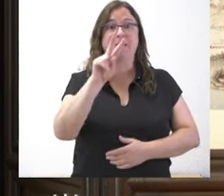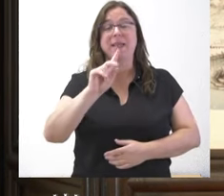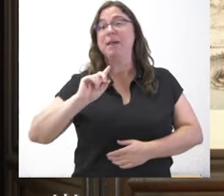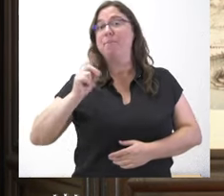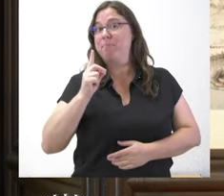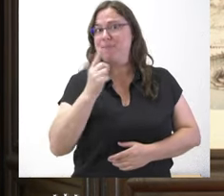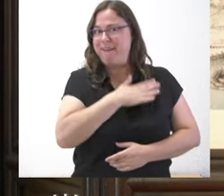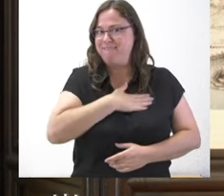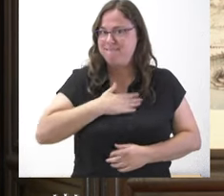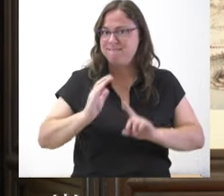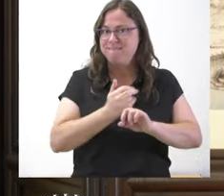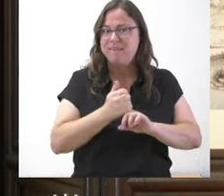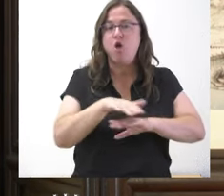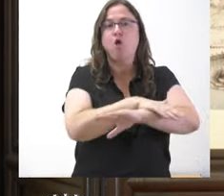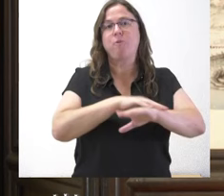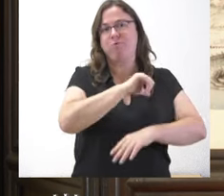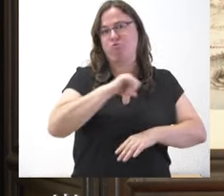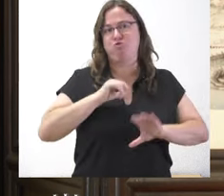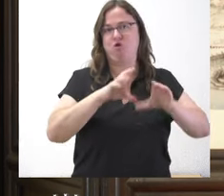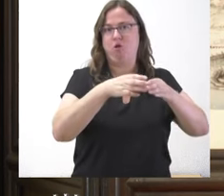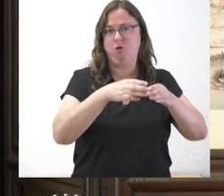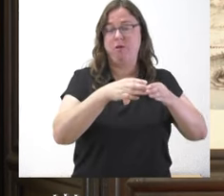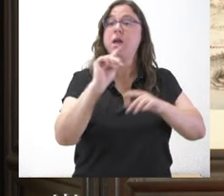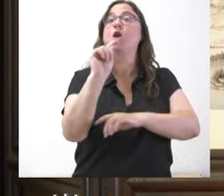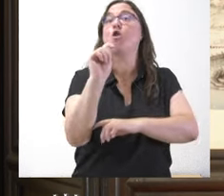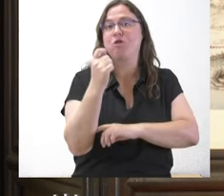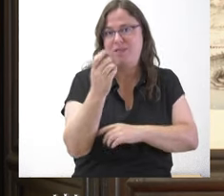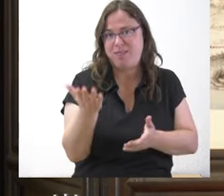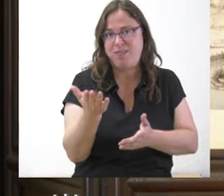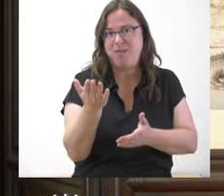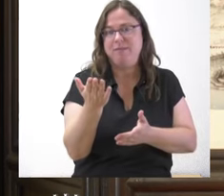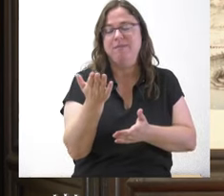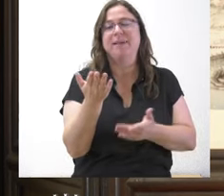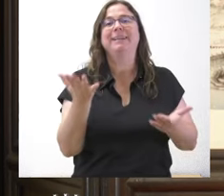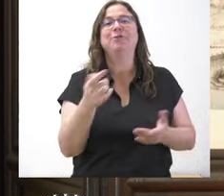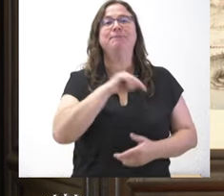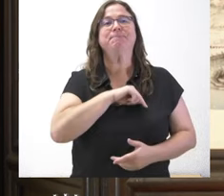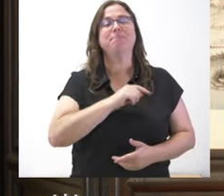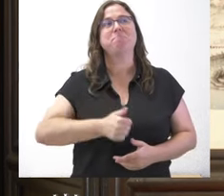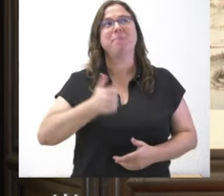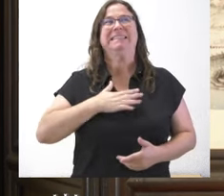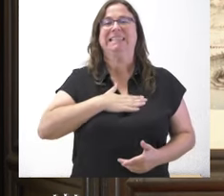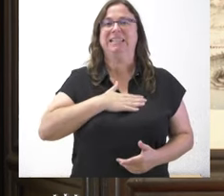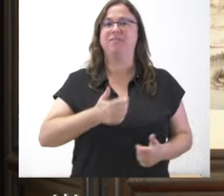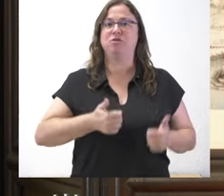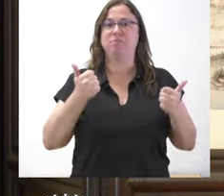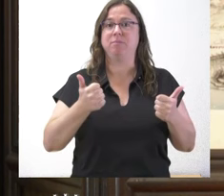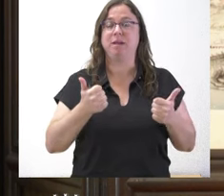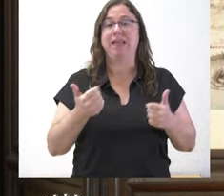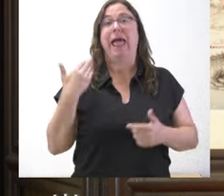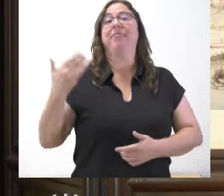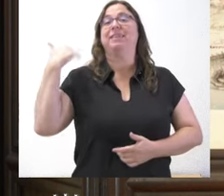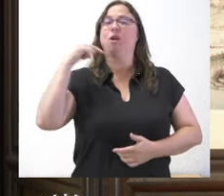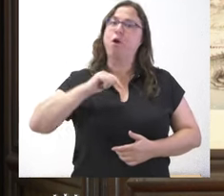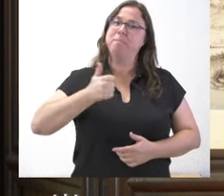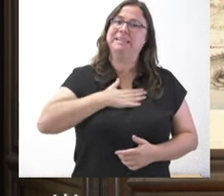intención era gobernar en solitario lo ha conseguido no sé si es para estar en este momento más satisfecho que antes de ayer por ejemplo